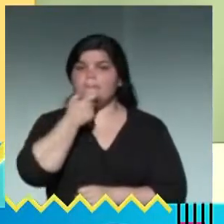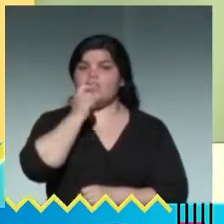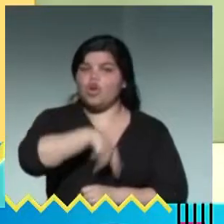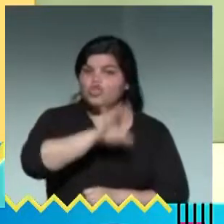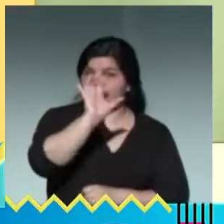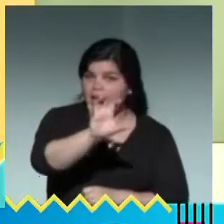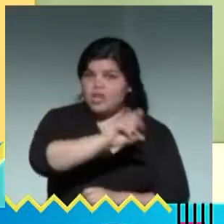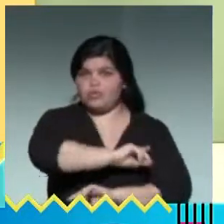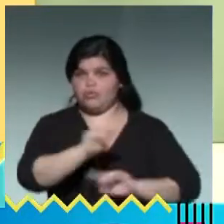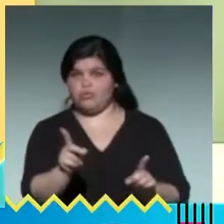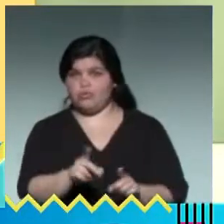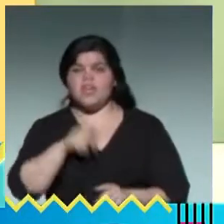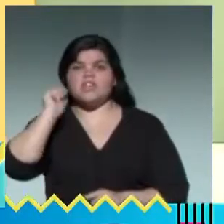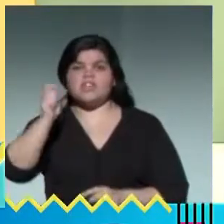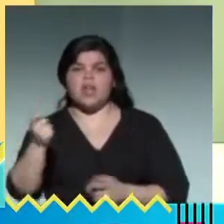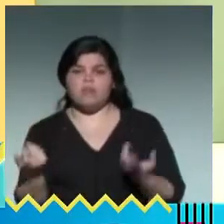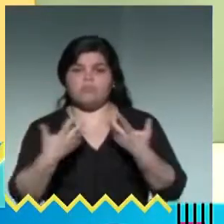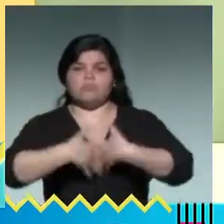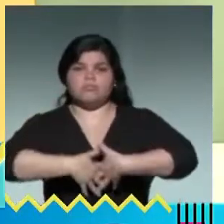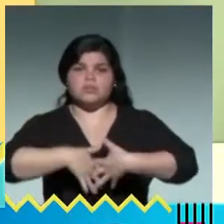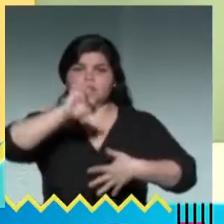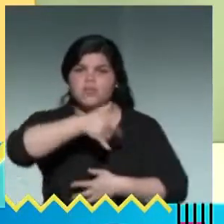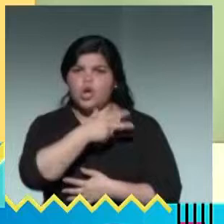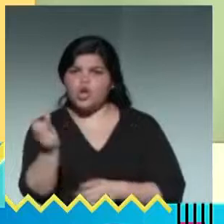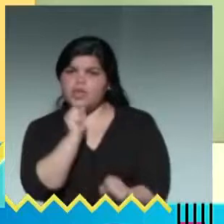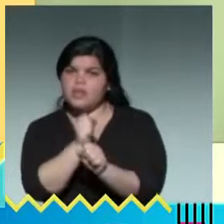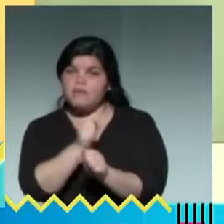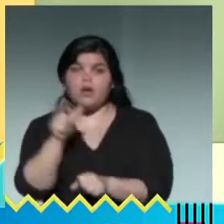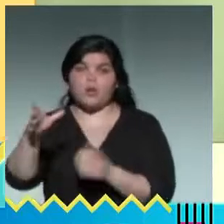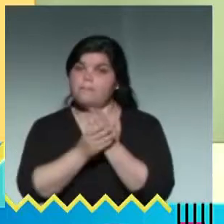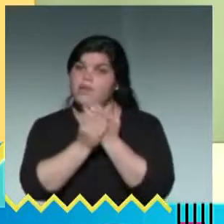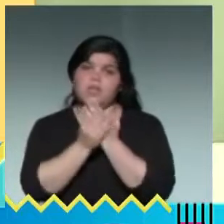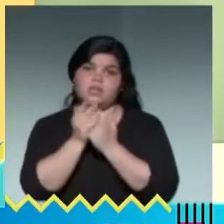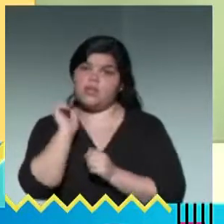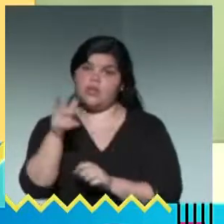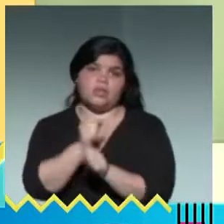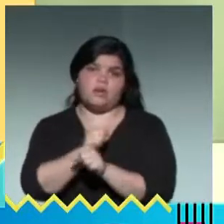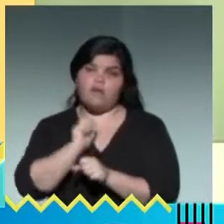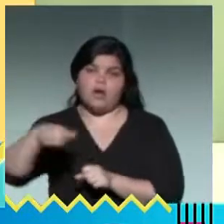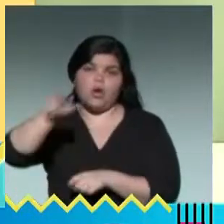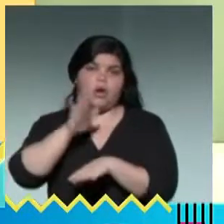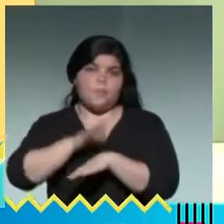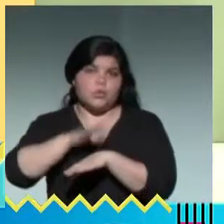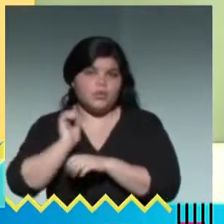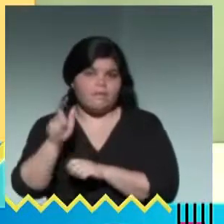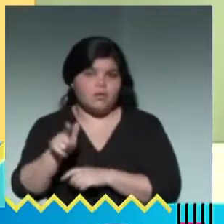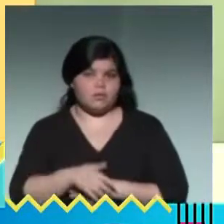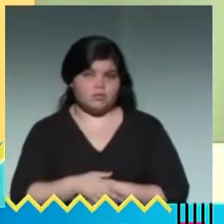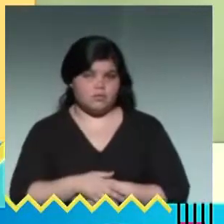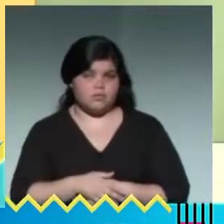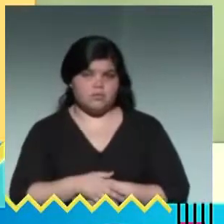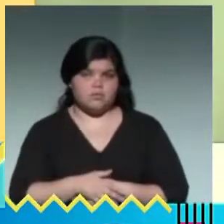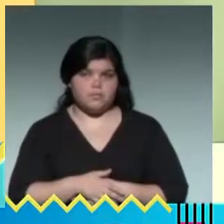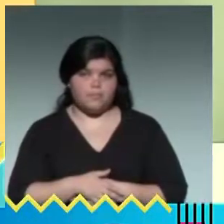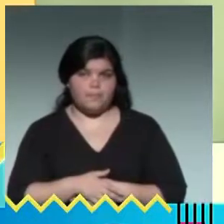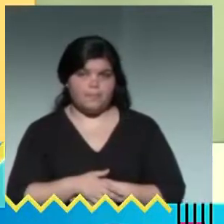no una relación de trabajo es el Ministerio de Trabajo de la Nación, quien deberá entrar en ese, digamos, si se suscita esta situación, entrar ahí.